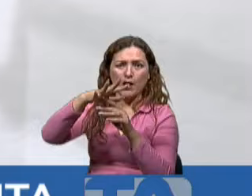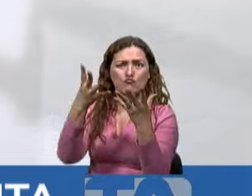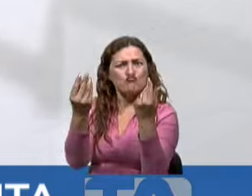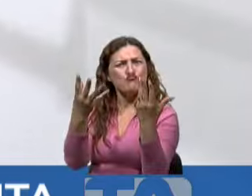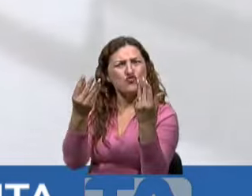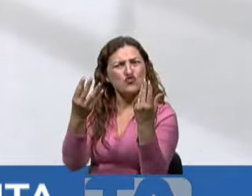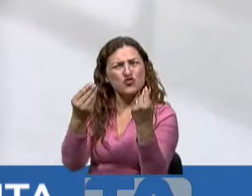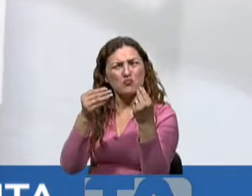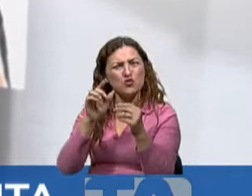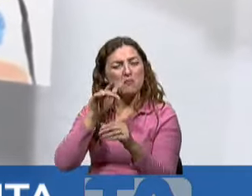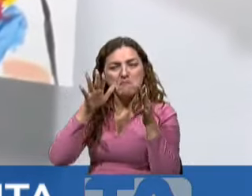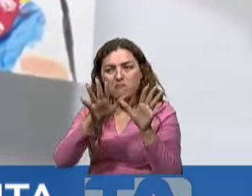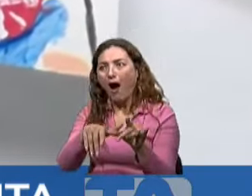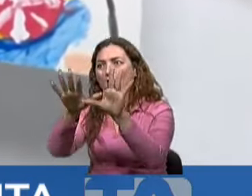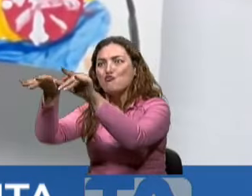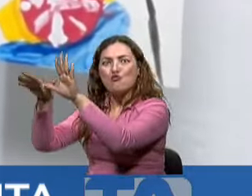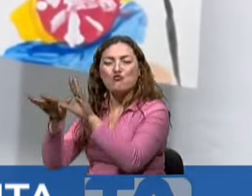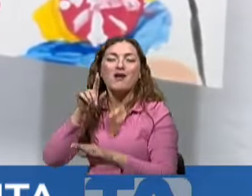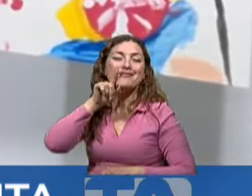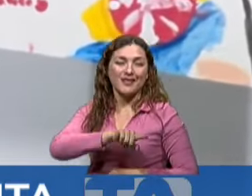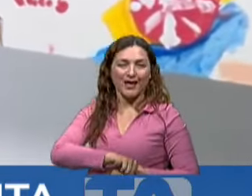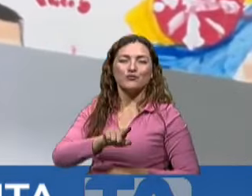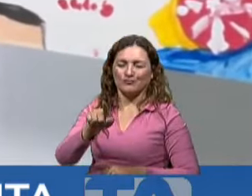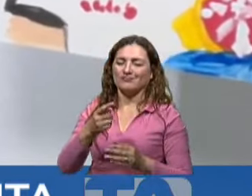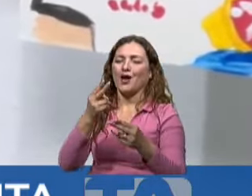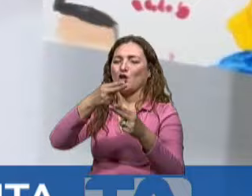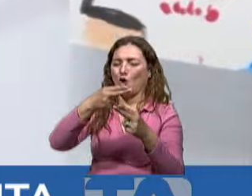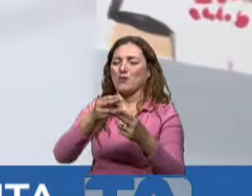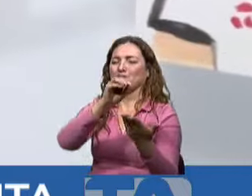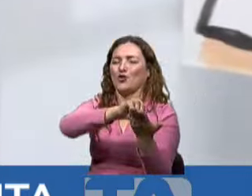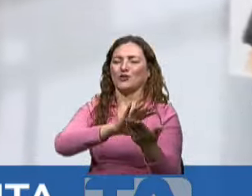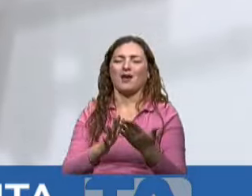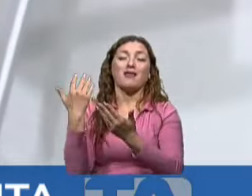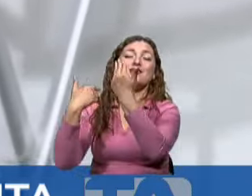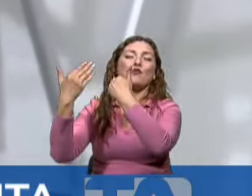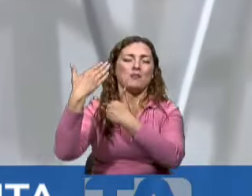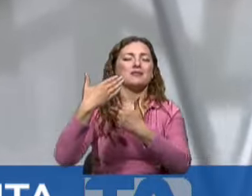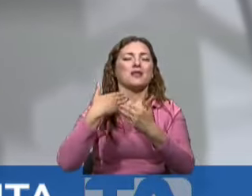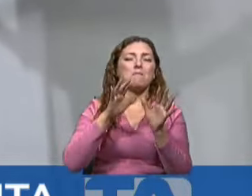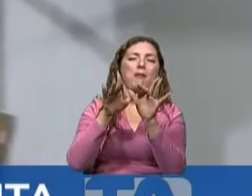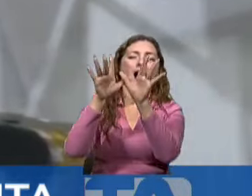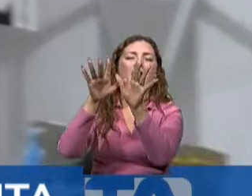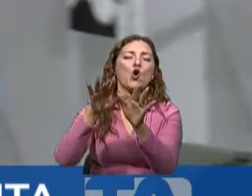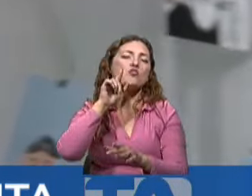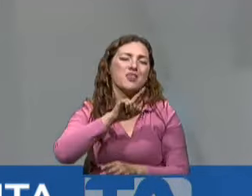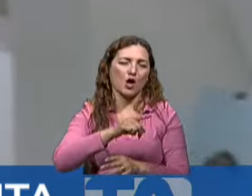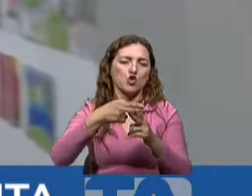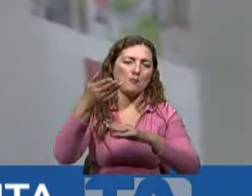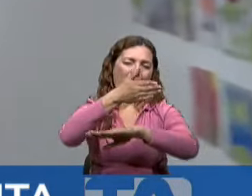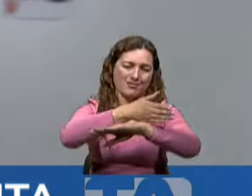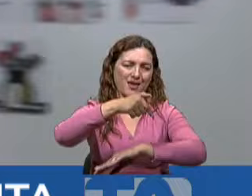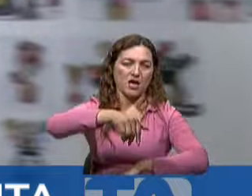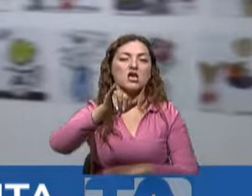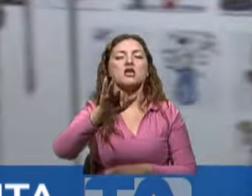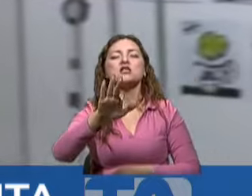y es un poco cómo se conoció antiguamente al Ichimbía. Por favor, hagamos una invitación a la gente, porque este espacio